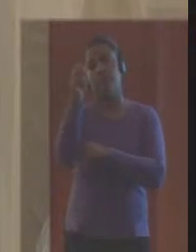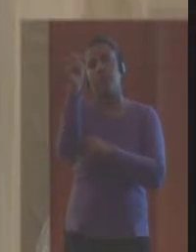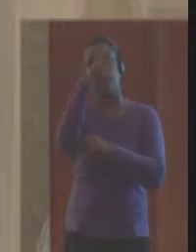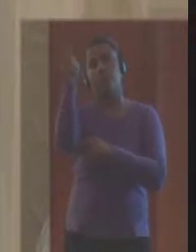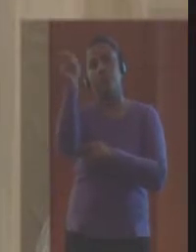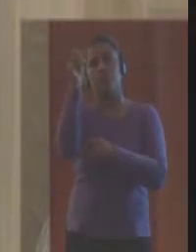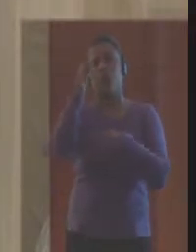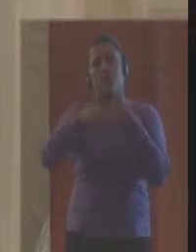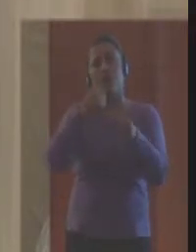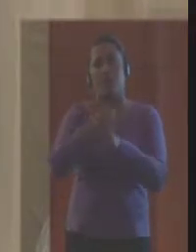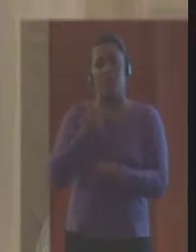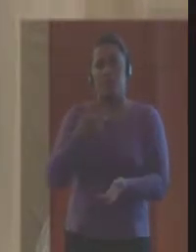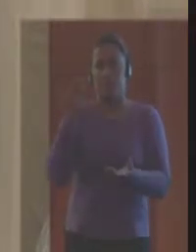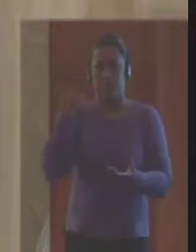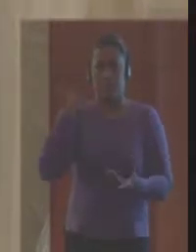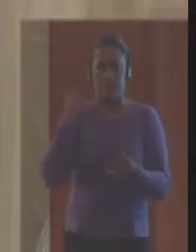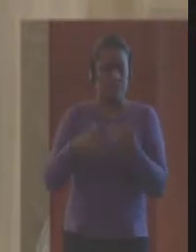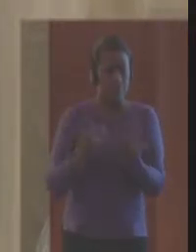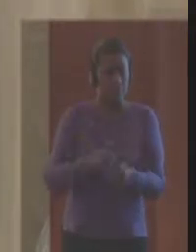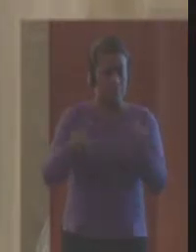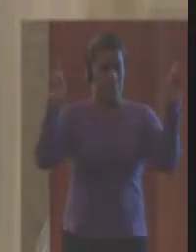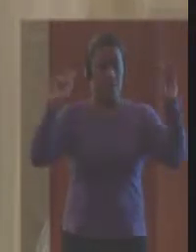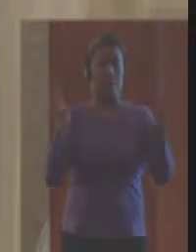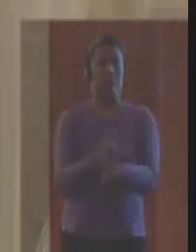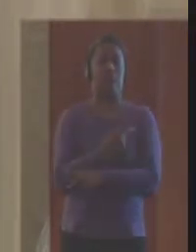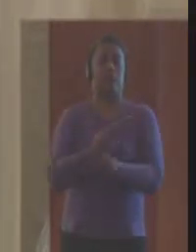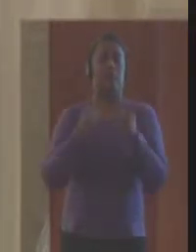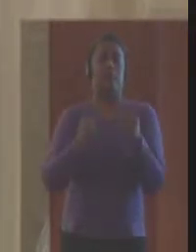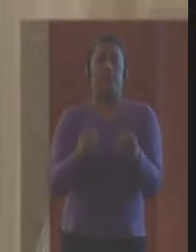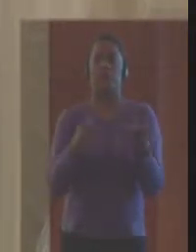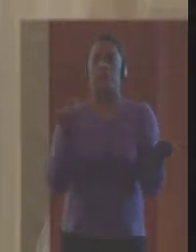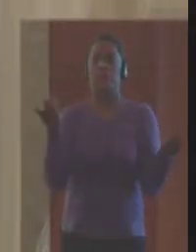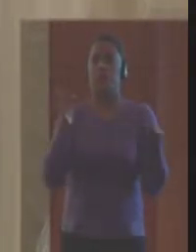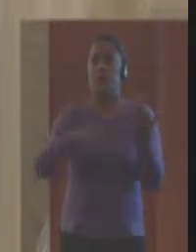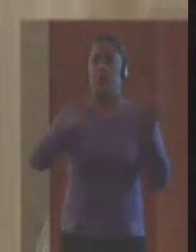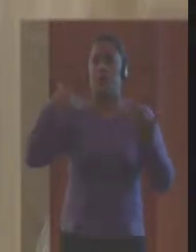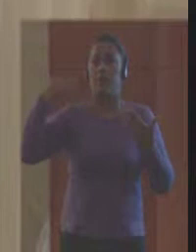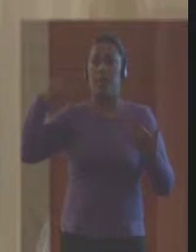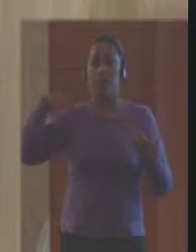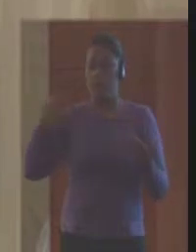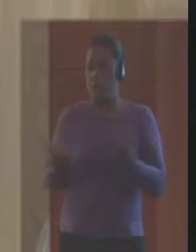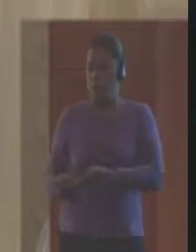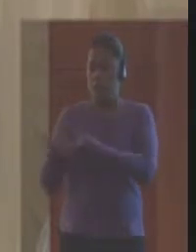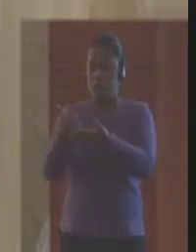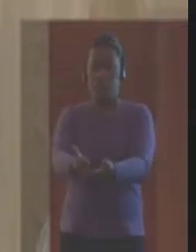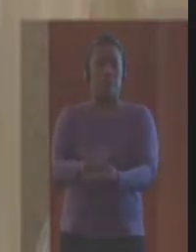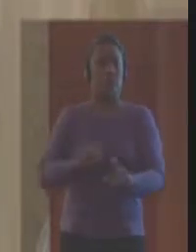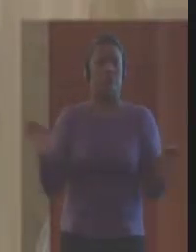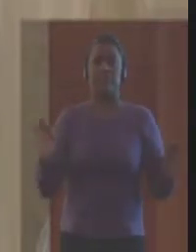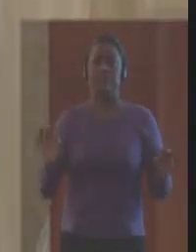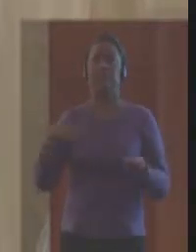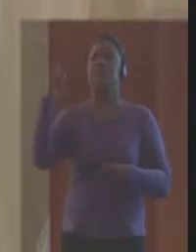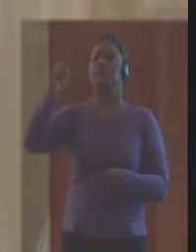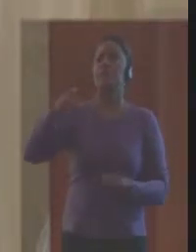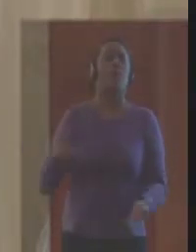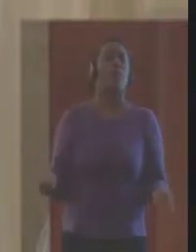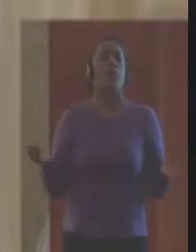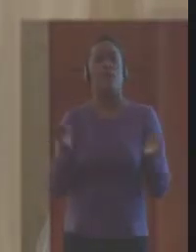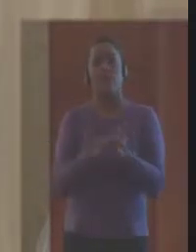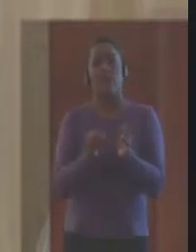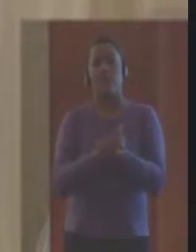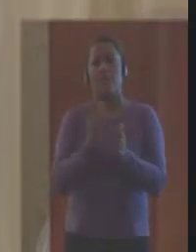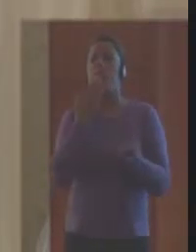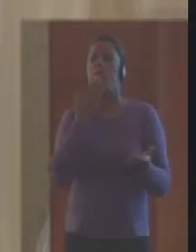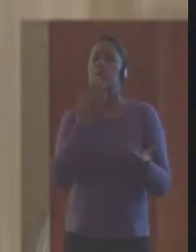años, pero resulta que las condiciones extremas, ninguna de las anteriores van a tener validez. Y tendríamos que acudir a un principio es